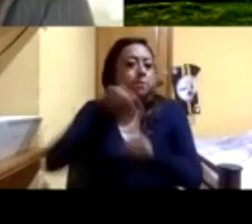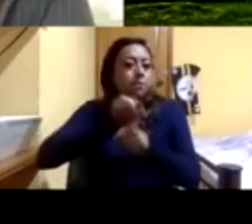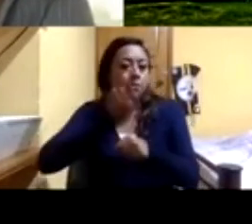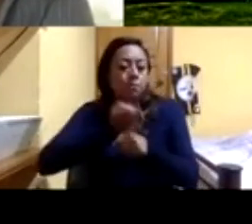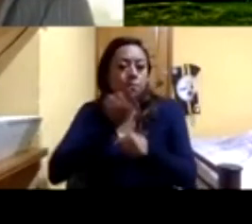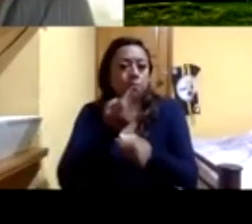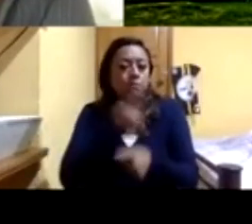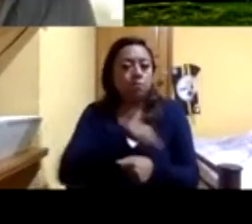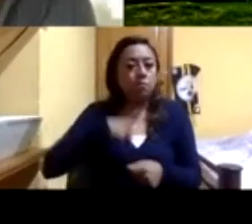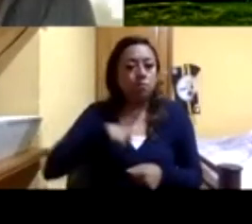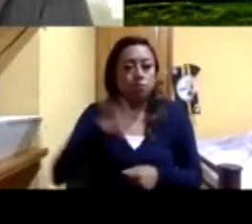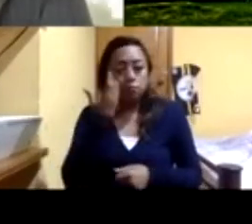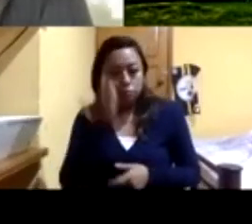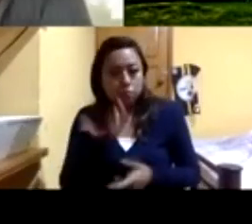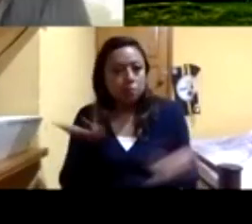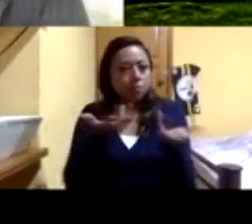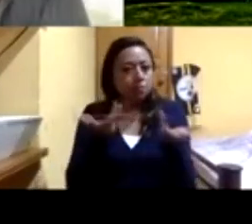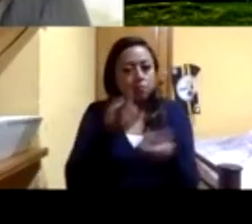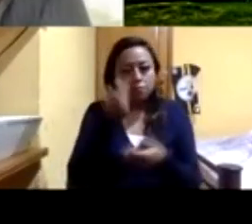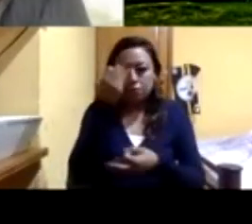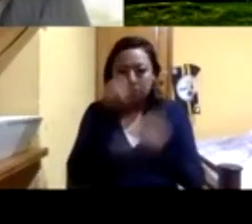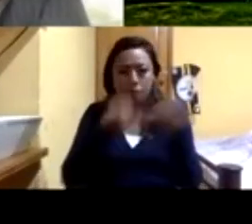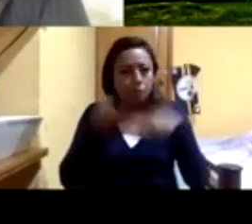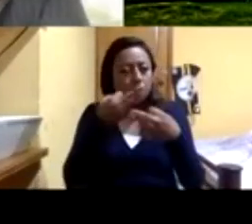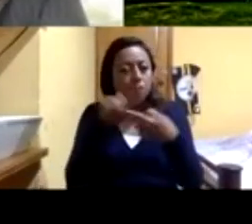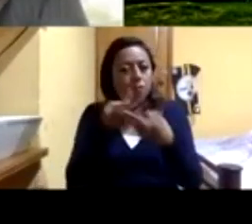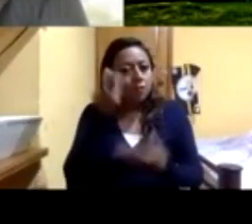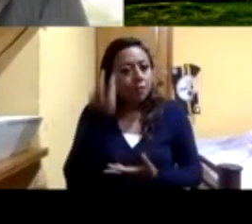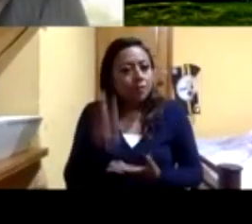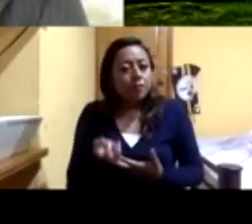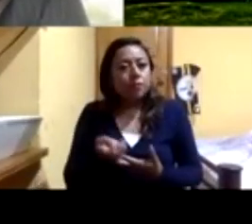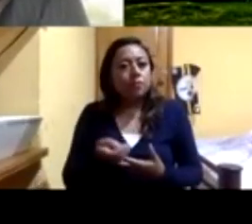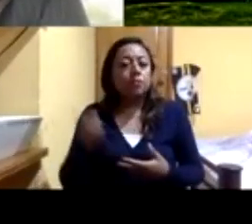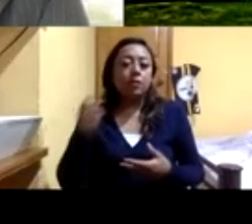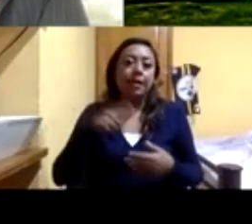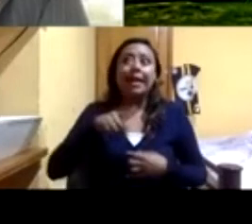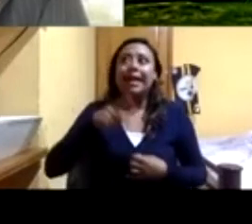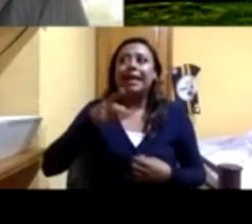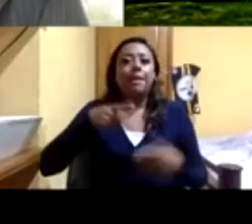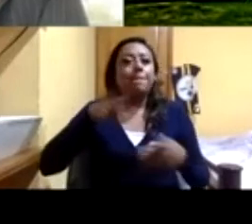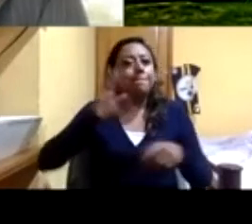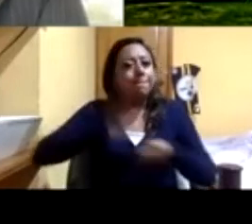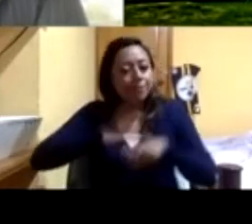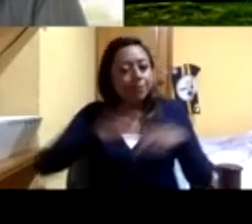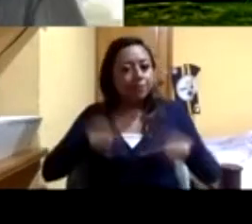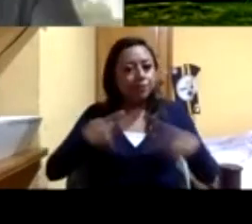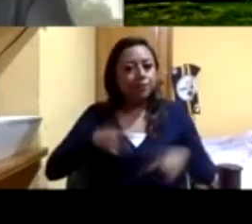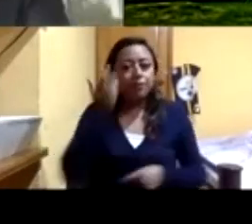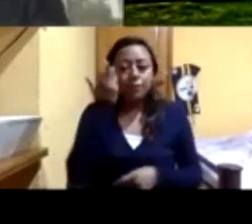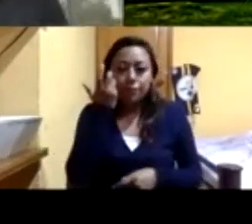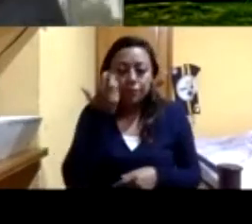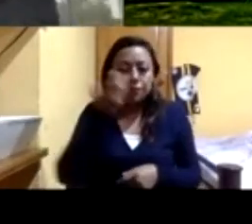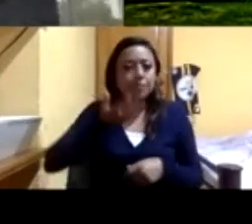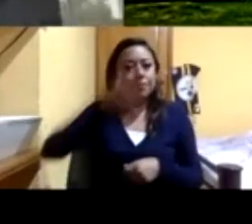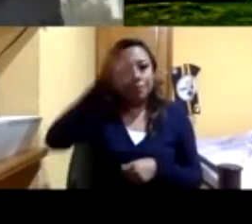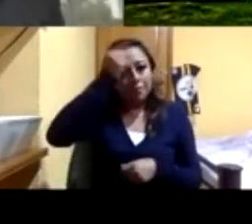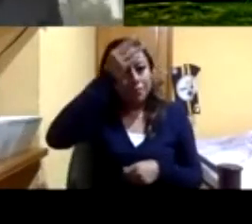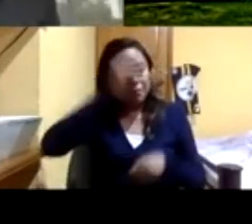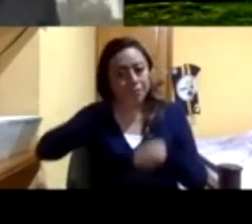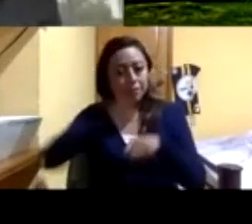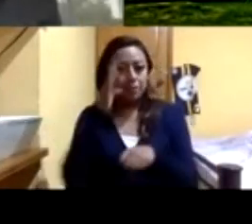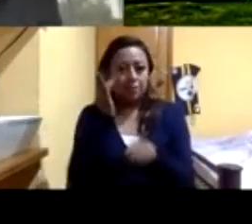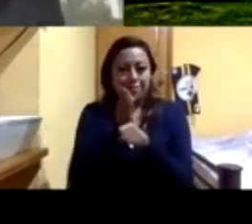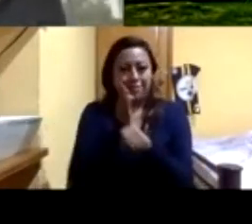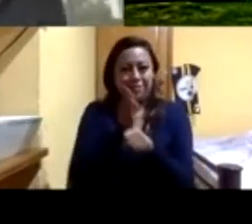queremos también generar, que quieran saber más. Y en este momento que van a escuchar a Manuel de IMCO,